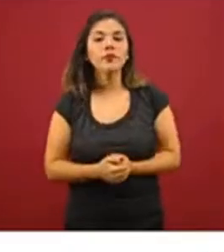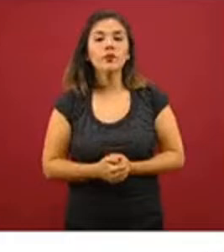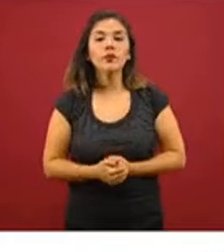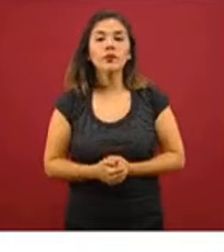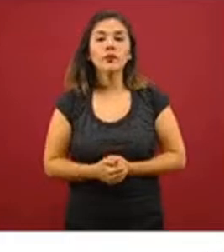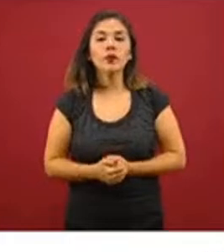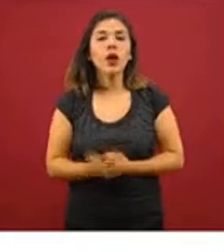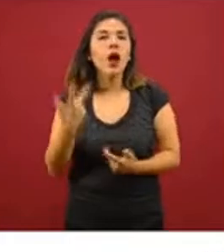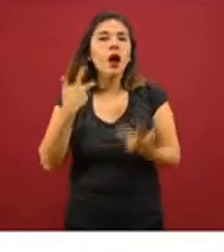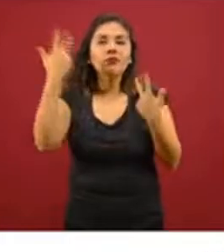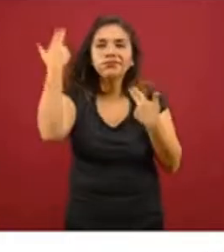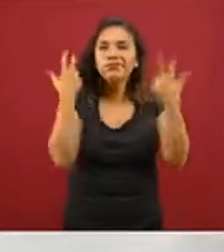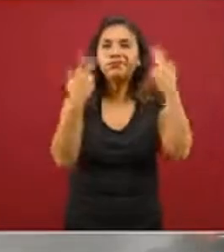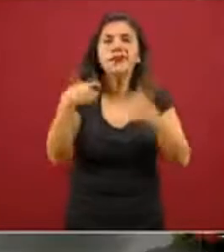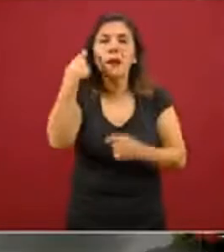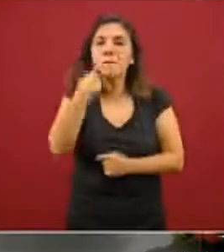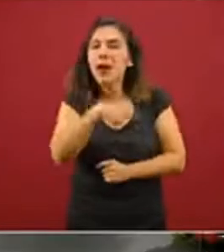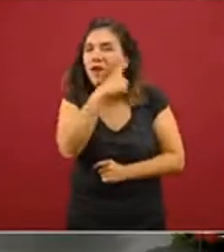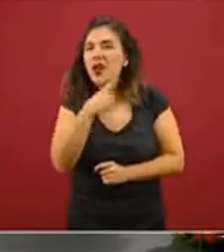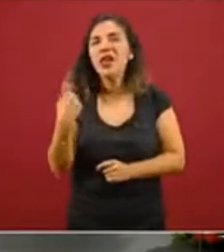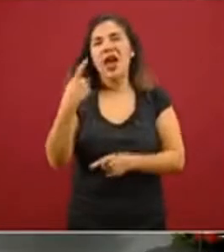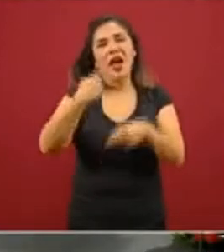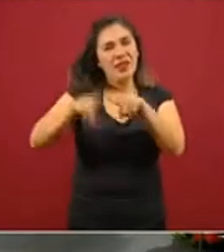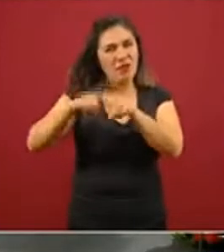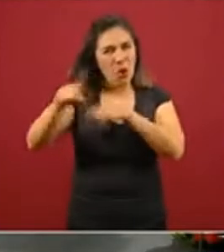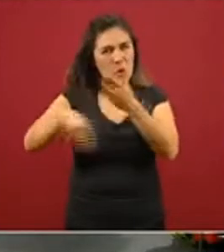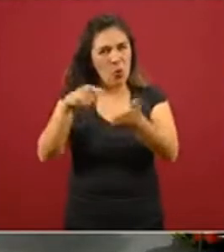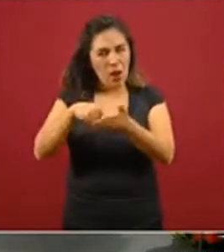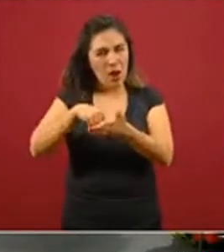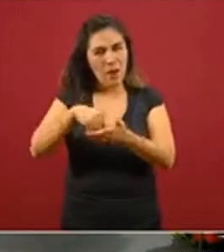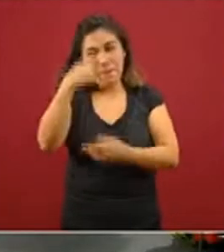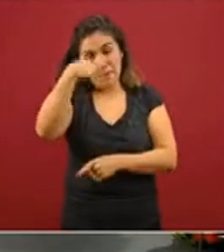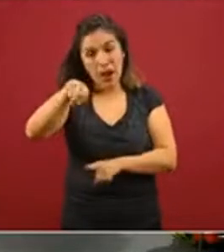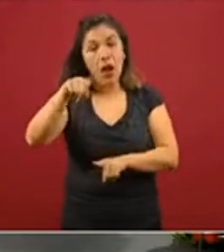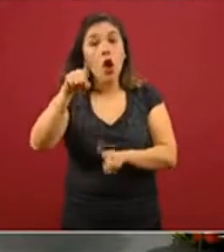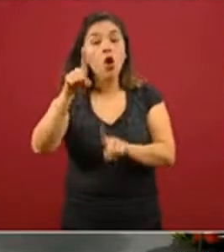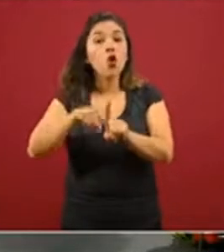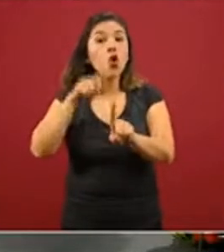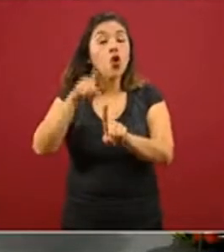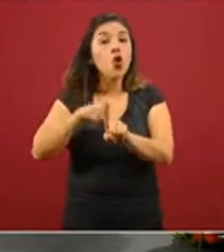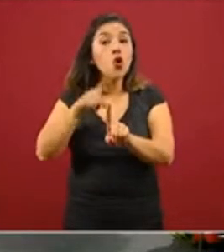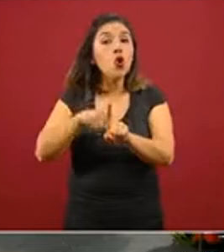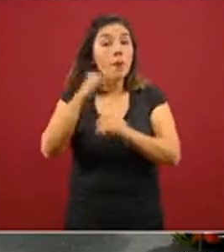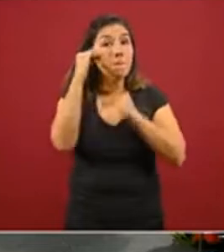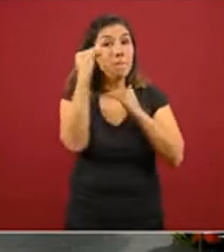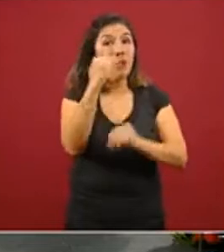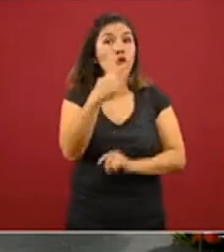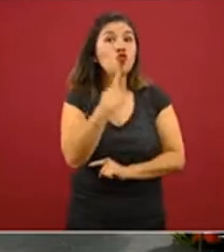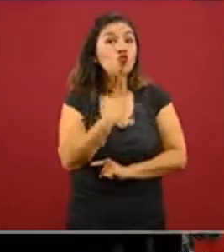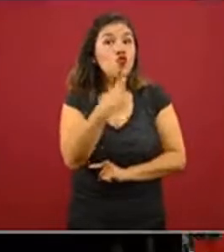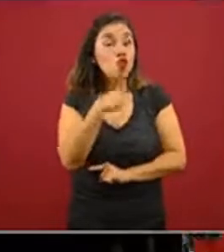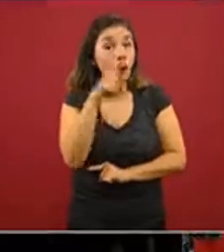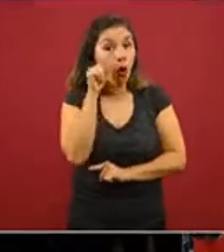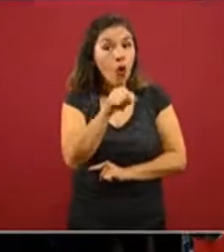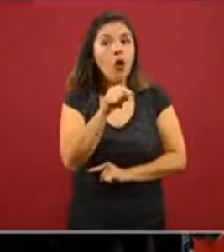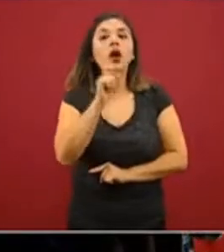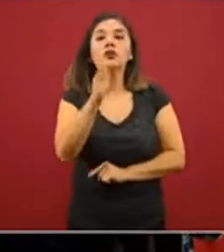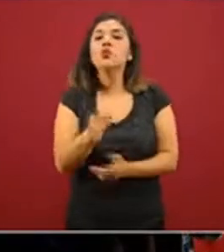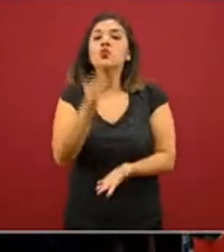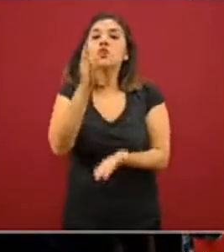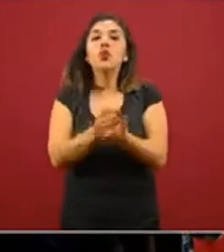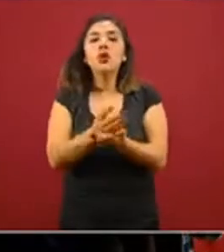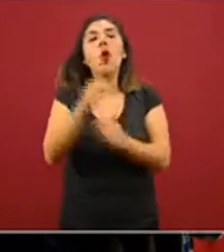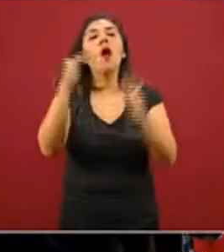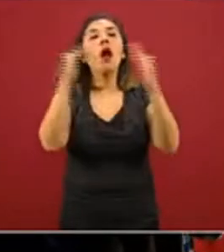las peluquerías, barberías, estéticas, en el nivel de riesgo máximo, que es el rojo, solamente